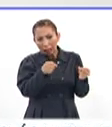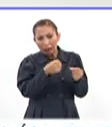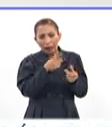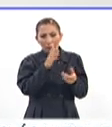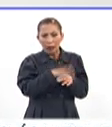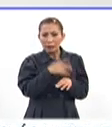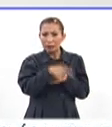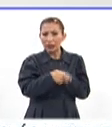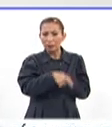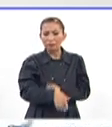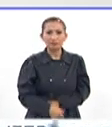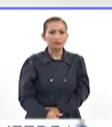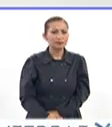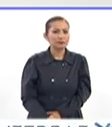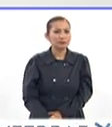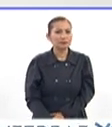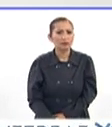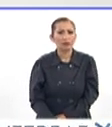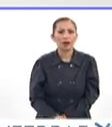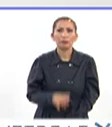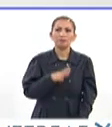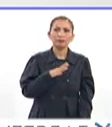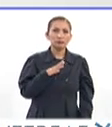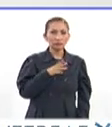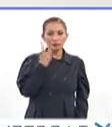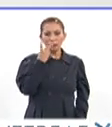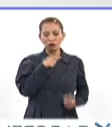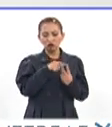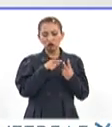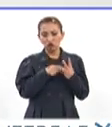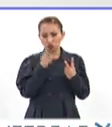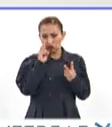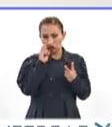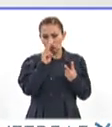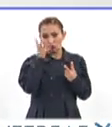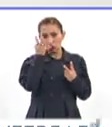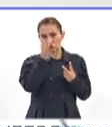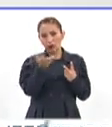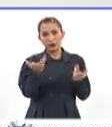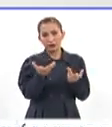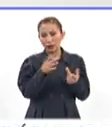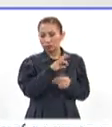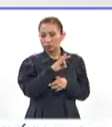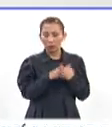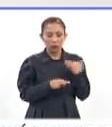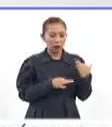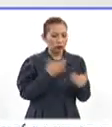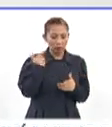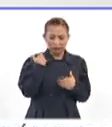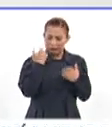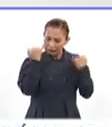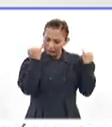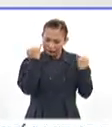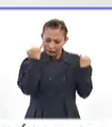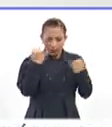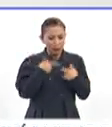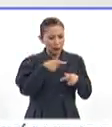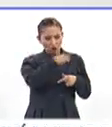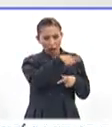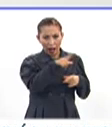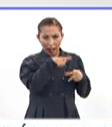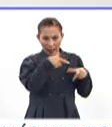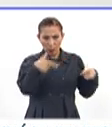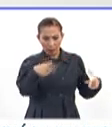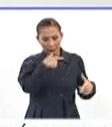que son las más amenazadas? Bueno, hay dos visiones al respecto. Hay toda una propuesta de los lingüistas, tienen que